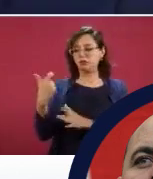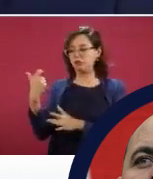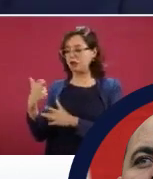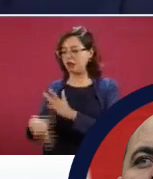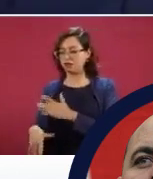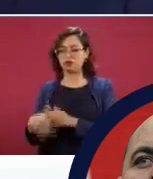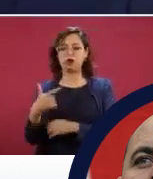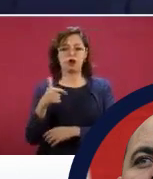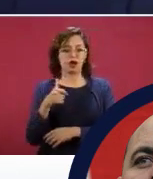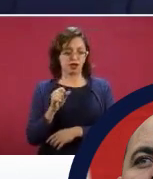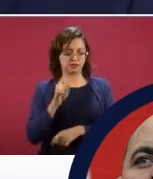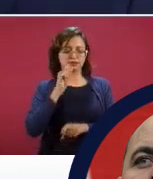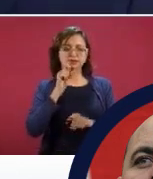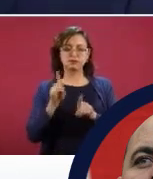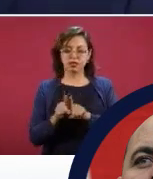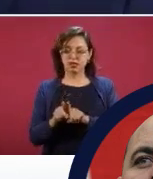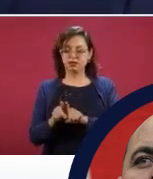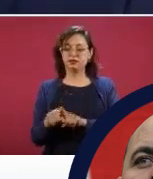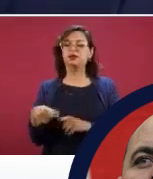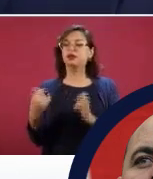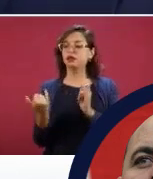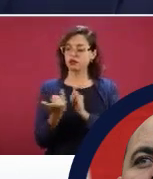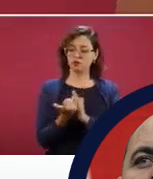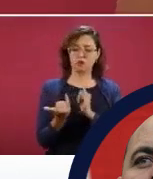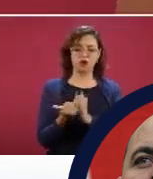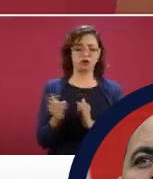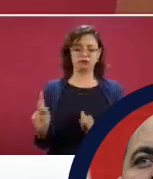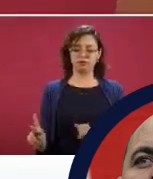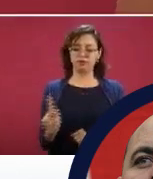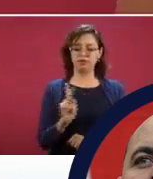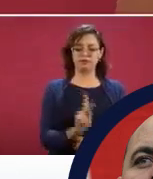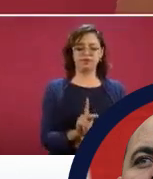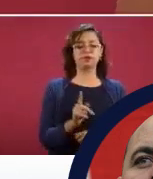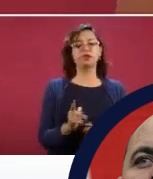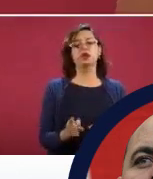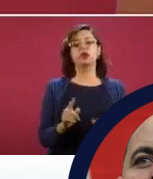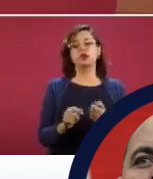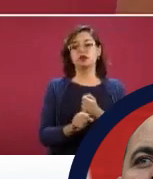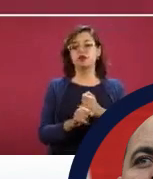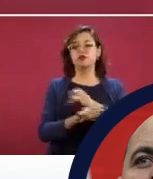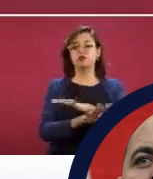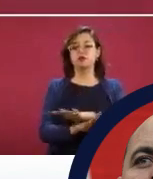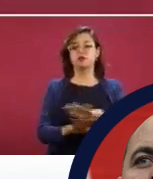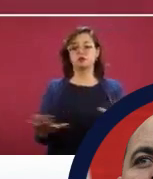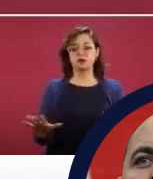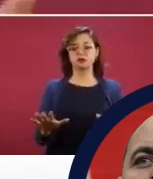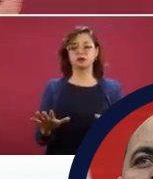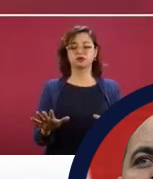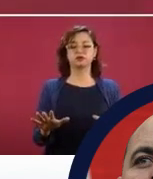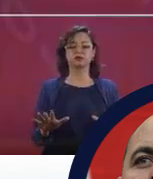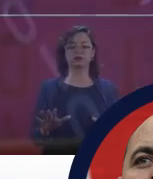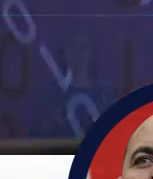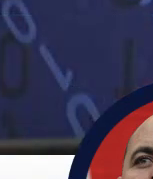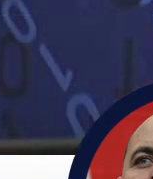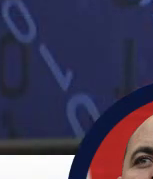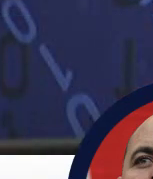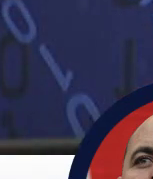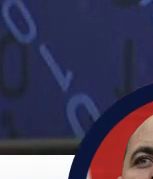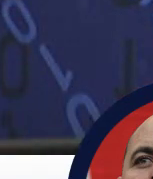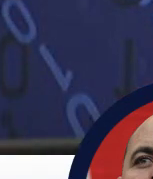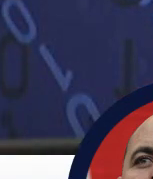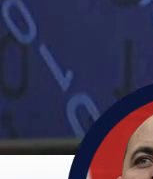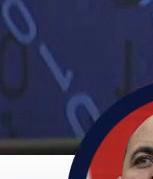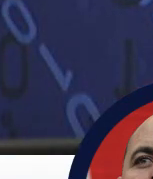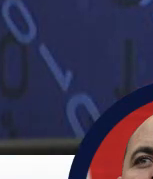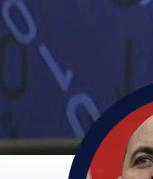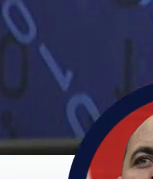eso tenemos no no sabemos qué es lo que nos van a decir muy bien pues te agradezco mucho julián y se queda abierto el espacio gracias por